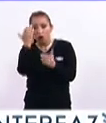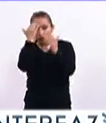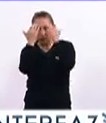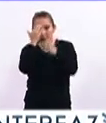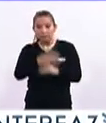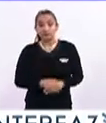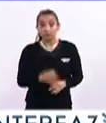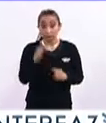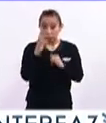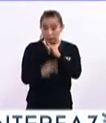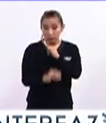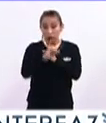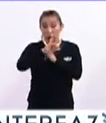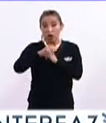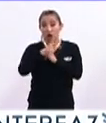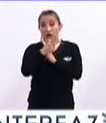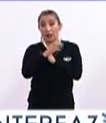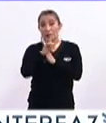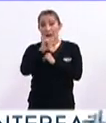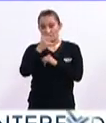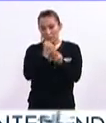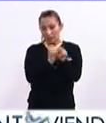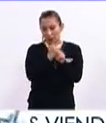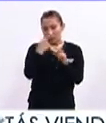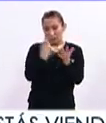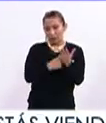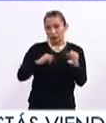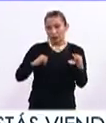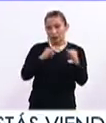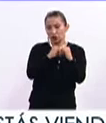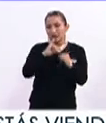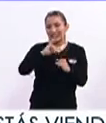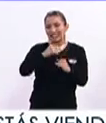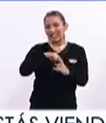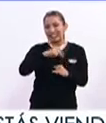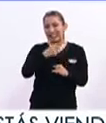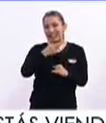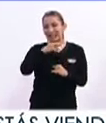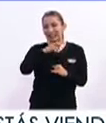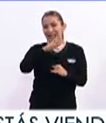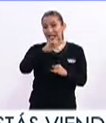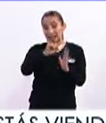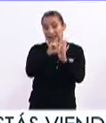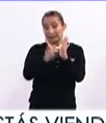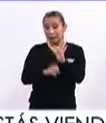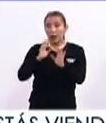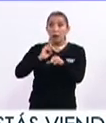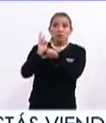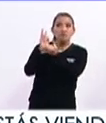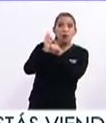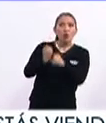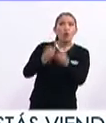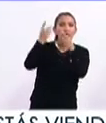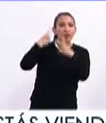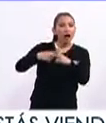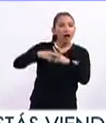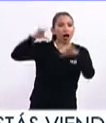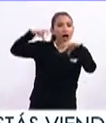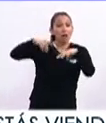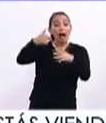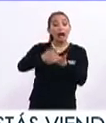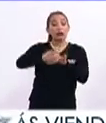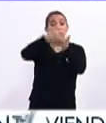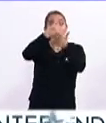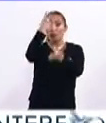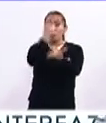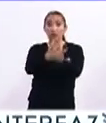conocimiento. Por último, Jorge Blanco, investigador del Instituto de Ingeniería, señaló que el sistema de monitoreo del agua se trata de una